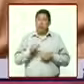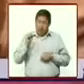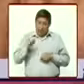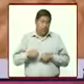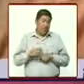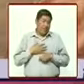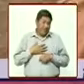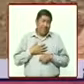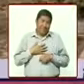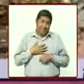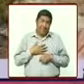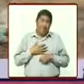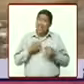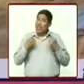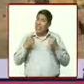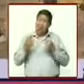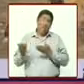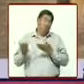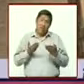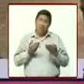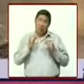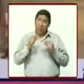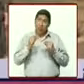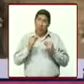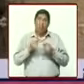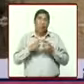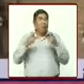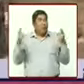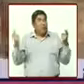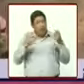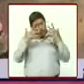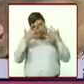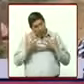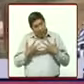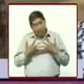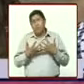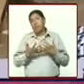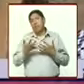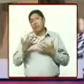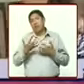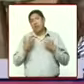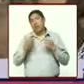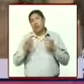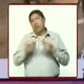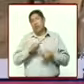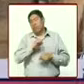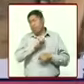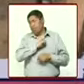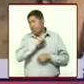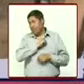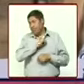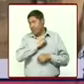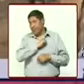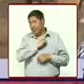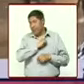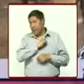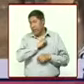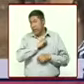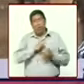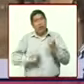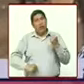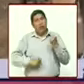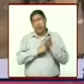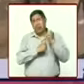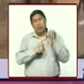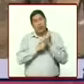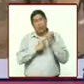Así es, tratando de traer algo. Una gran pena, pero bueno, hay gente todavía solidaria que está apoyando,